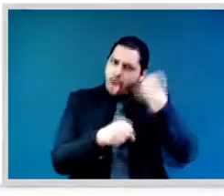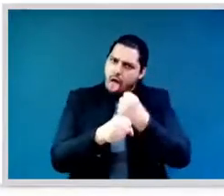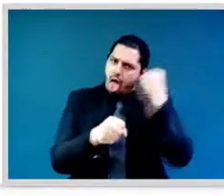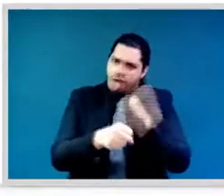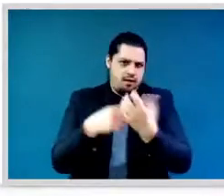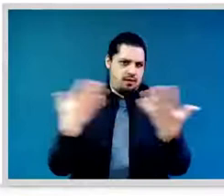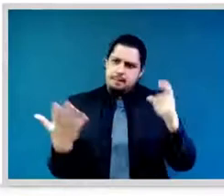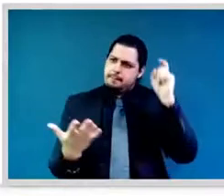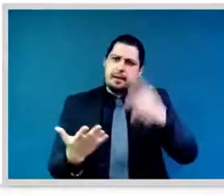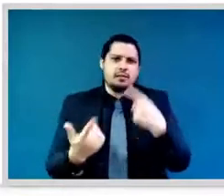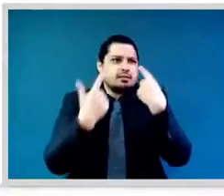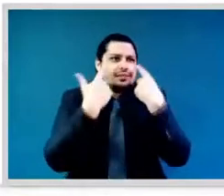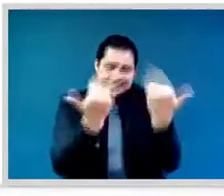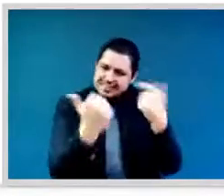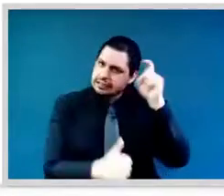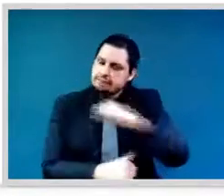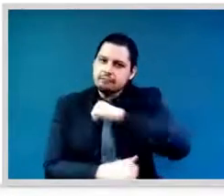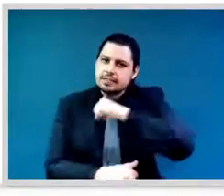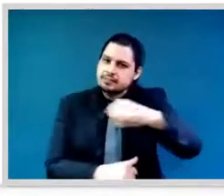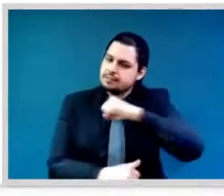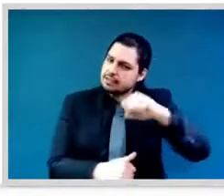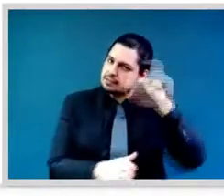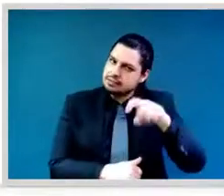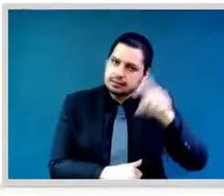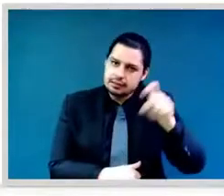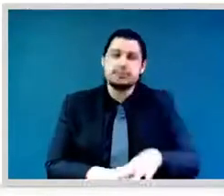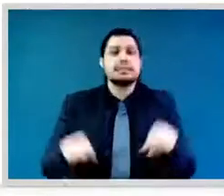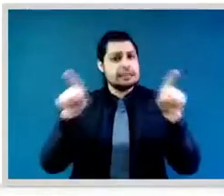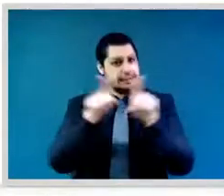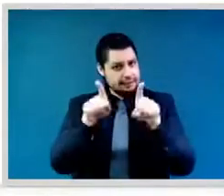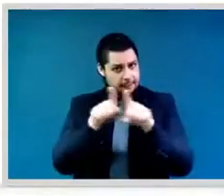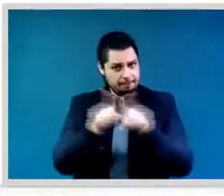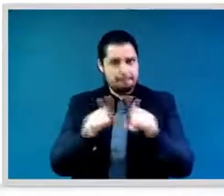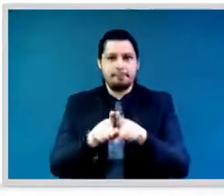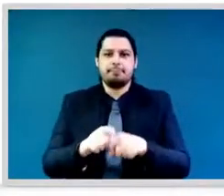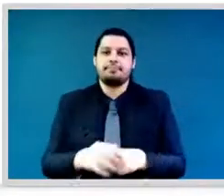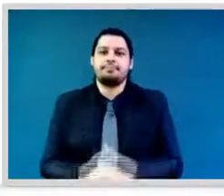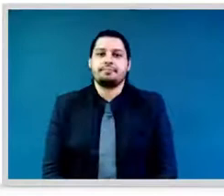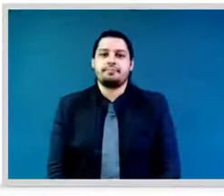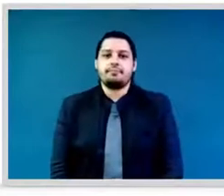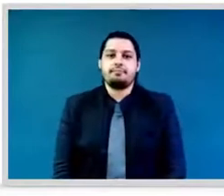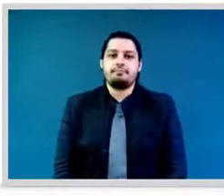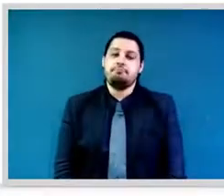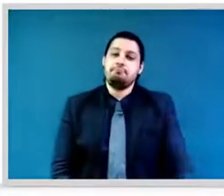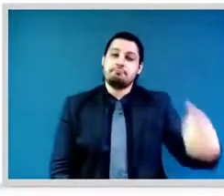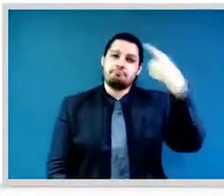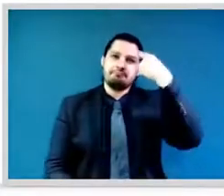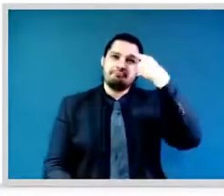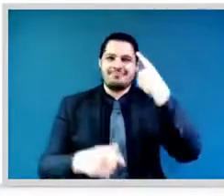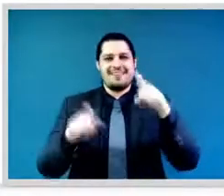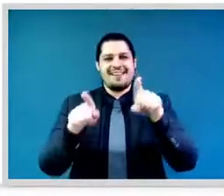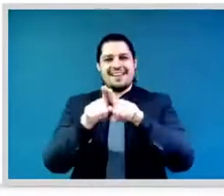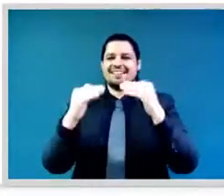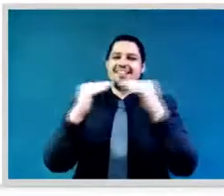toma de decisión con las miradas desde un punto de vista paritario no debe demorarse. Y mucho más